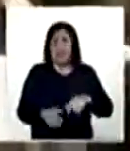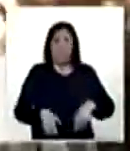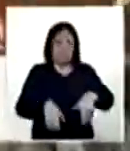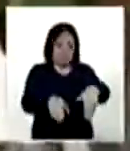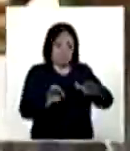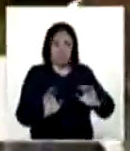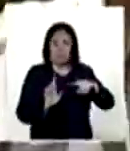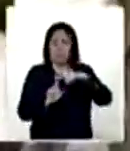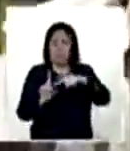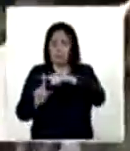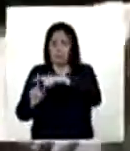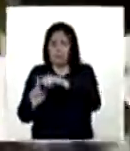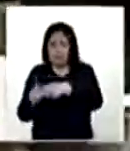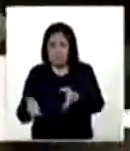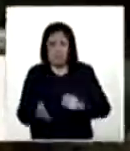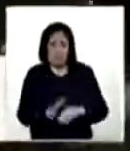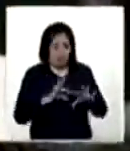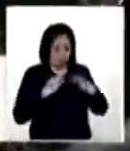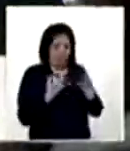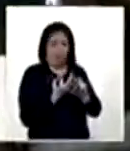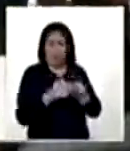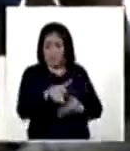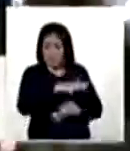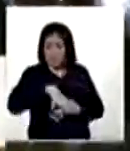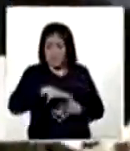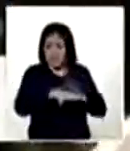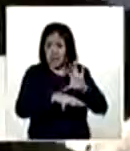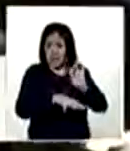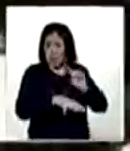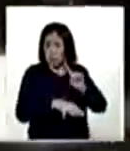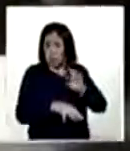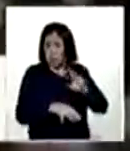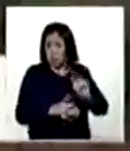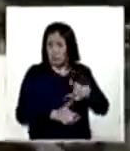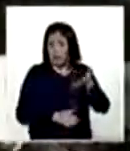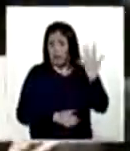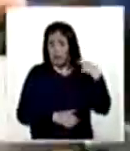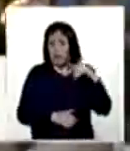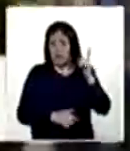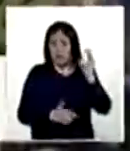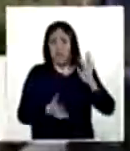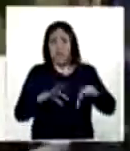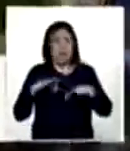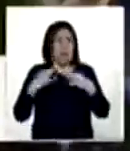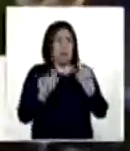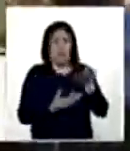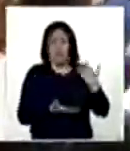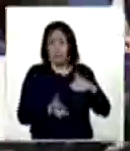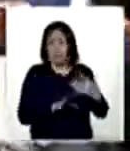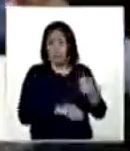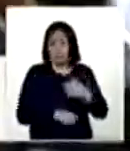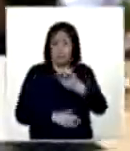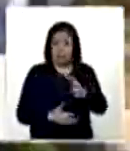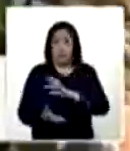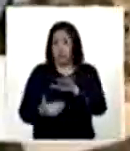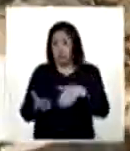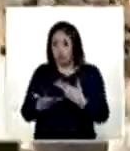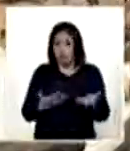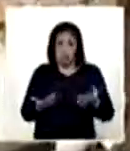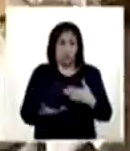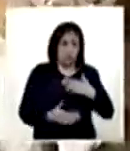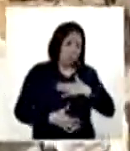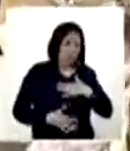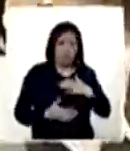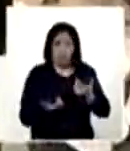Esperanza, de parte de la familia Quequejana Condore, al que vendría a ser el patriarca de la familia. Están las cajas de cerveza ya listas acá. José. Todos están muy animados.